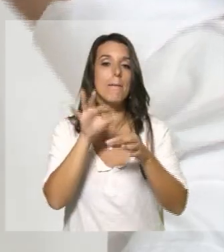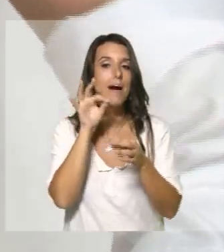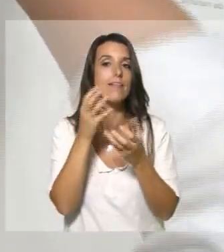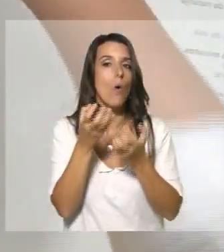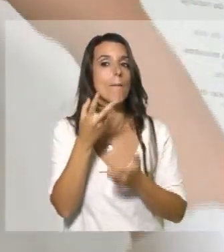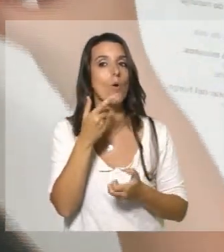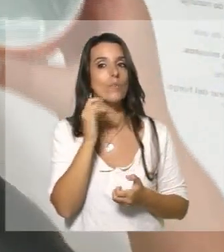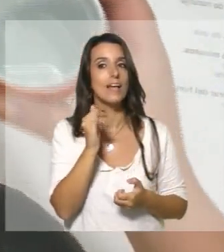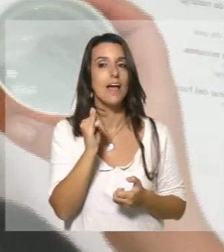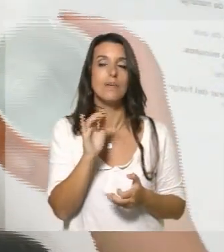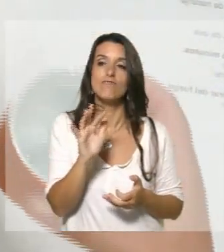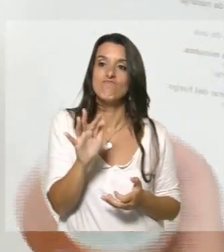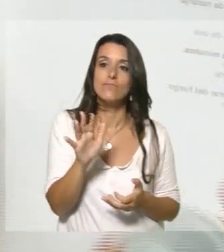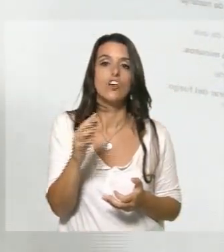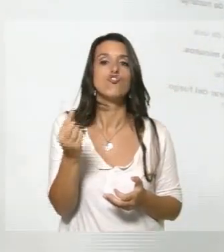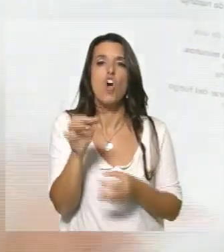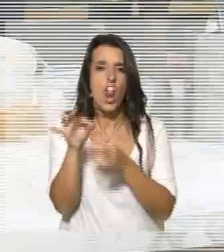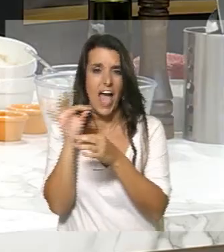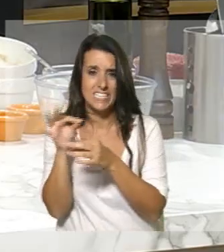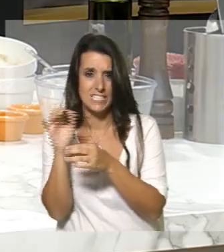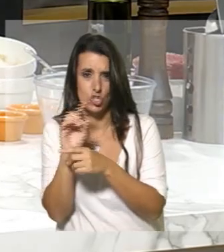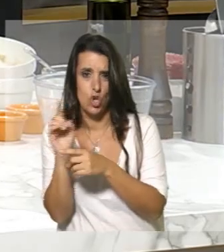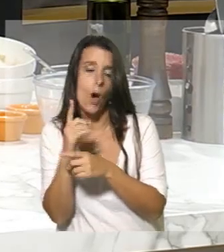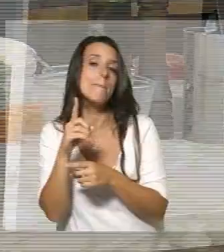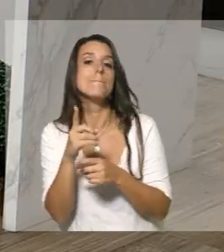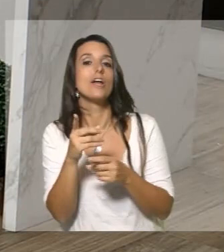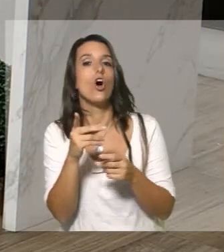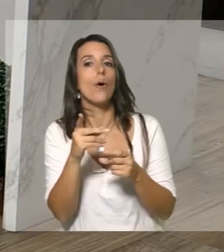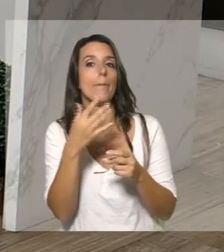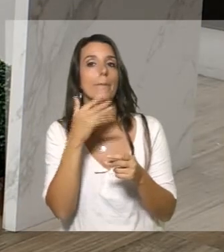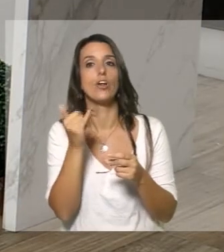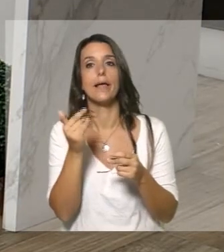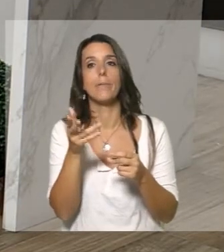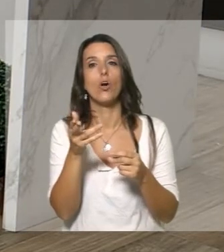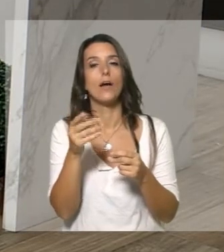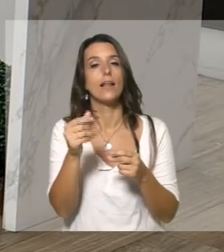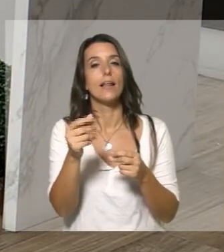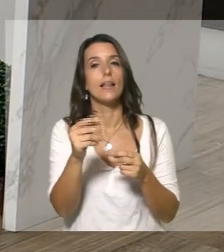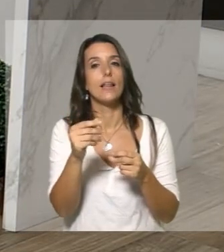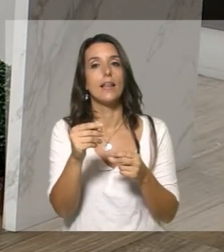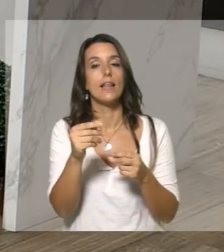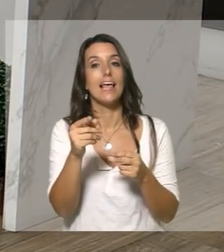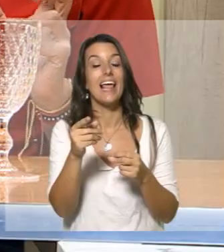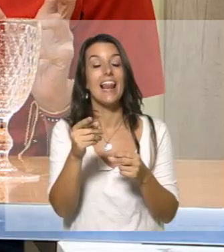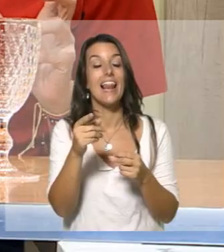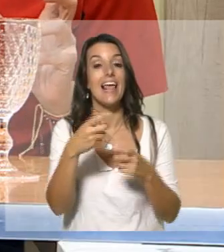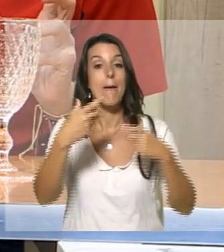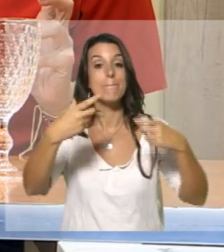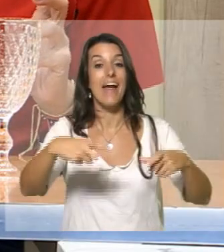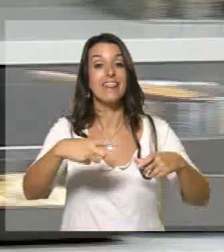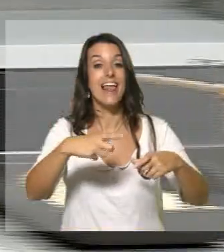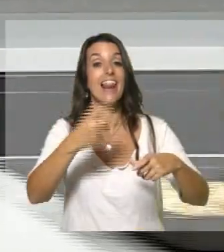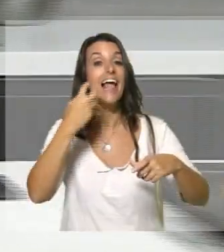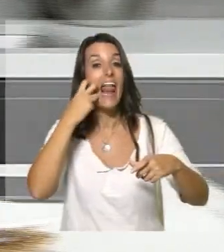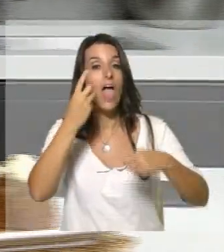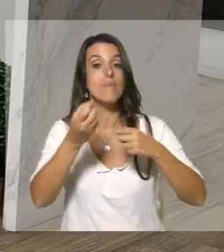Sí. No, mira, la pasa sola, de uva sí, no la comería. Y no en todo. ¿Viste, por ejemplo, el pastel de carne? Sí. Que a veces le ponen pasas de uva. Le